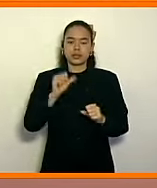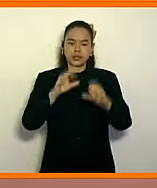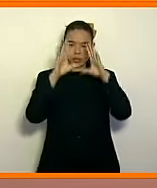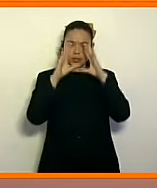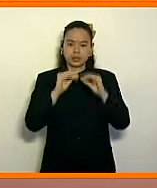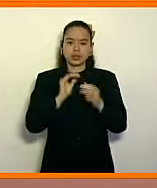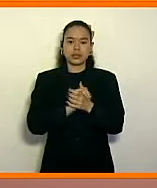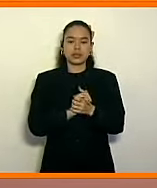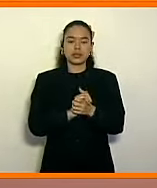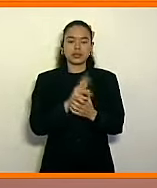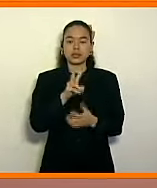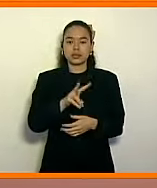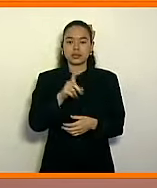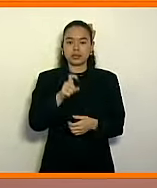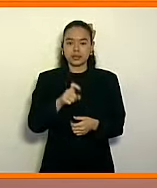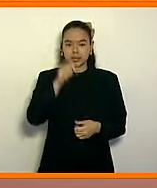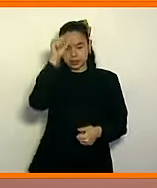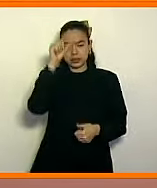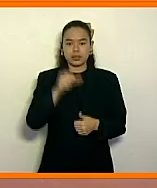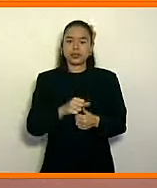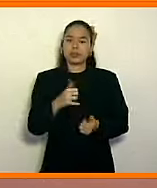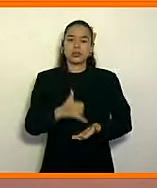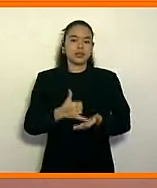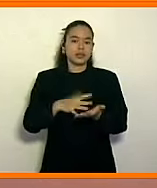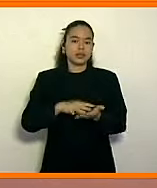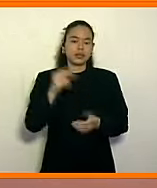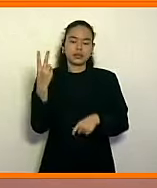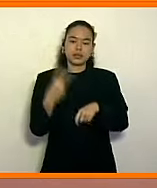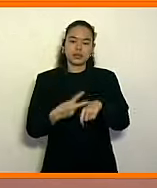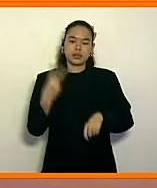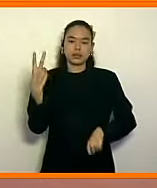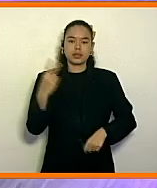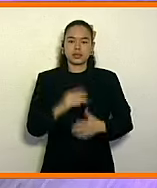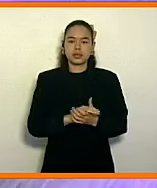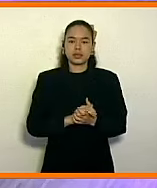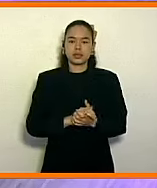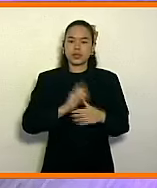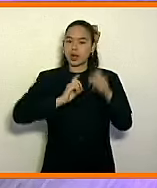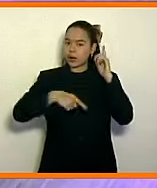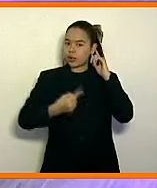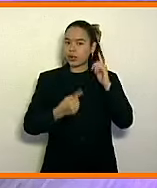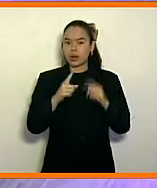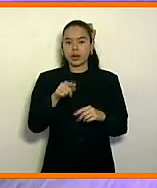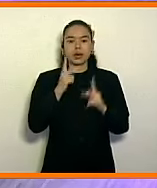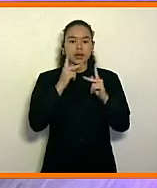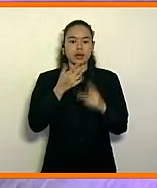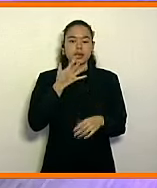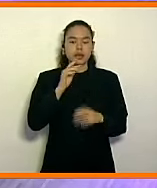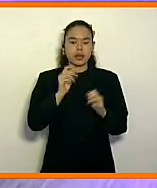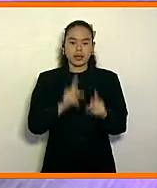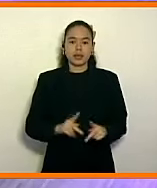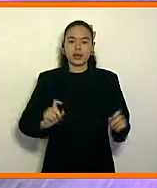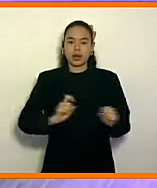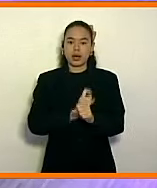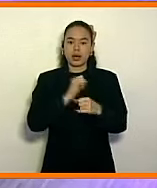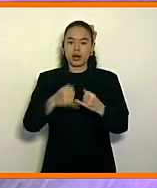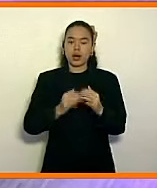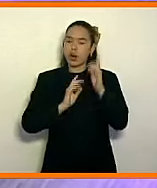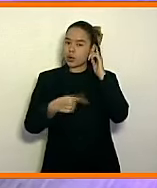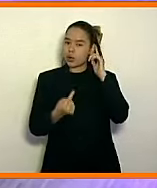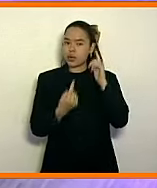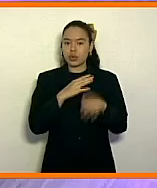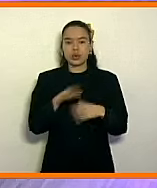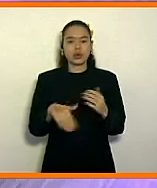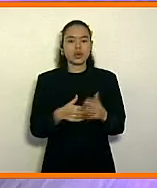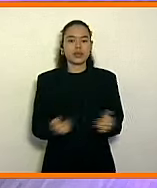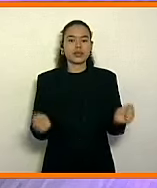es 2X. Te recuerdo que tu premio se ha multiplicado por 2 en diaria. Si fuiste parte de nuestros jugadores para más uno,